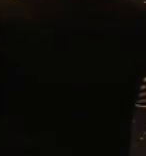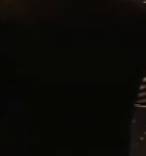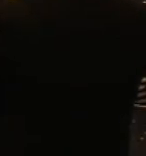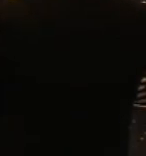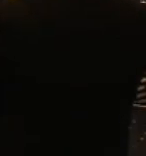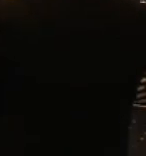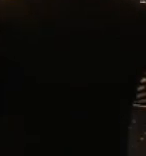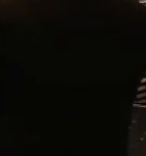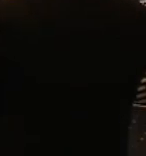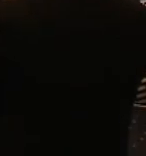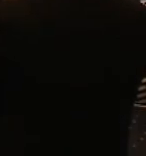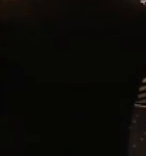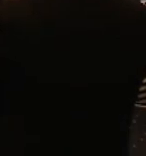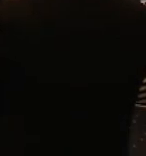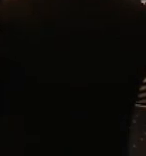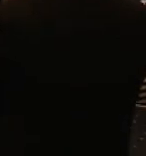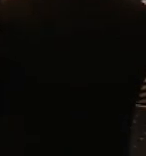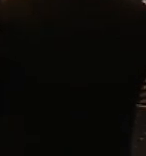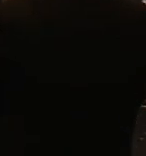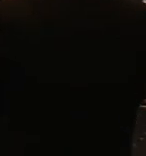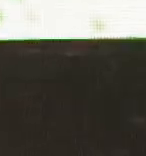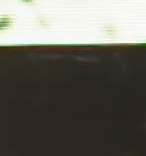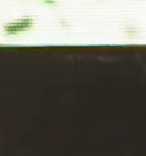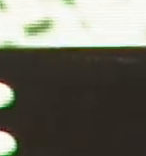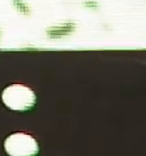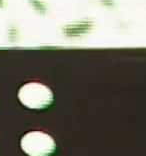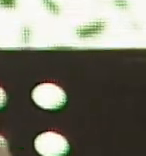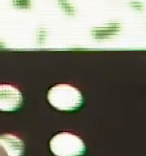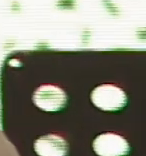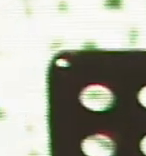Freddy Soto, sabanas de Bolívar.